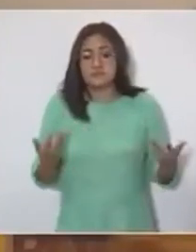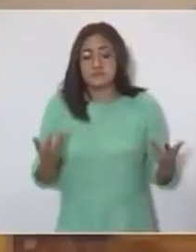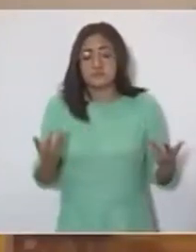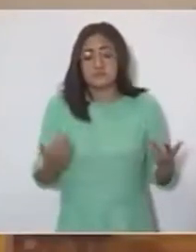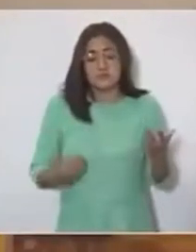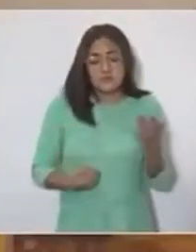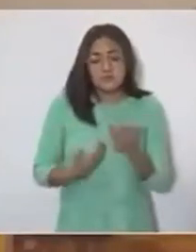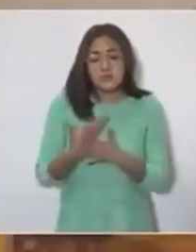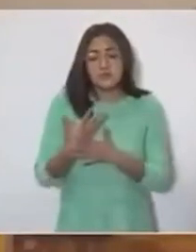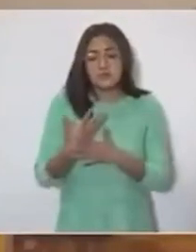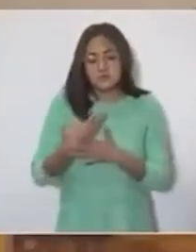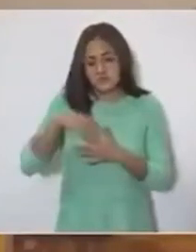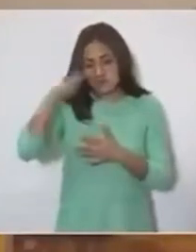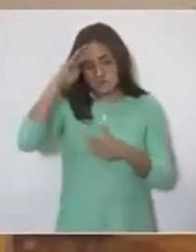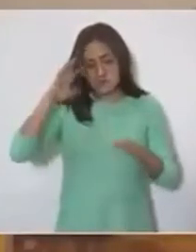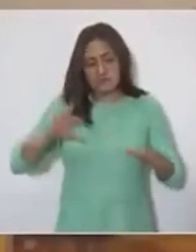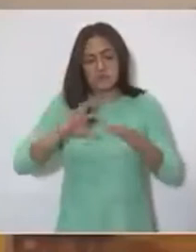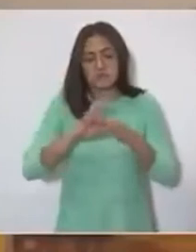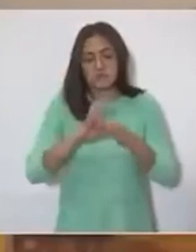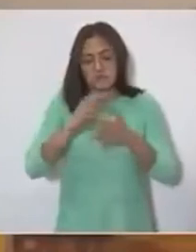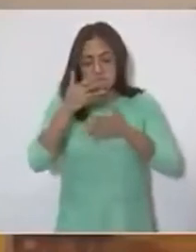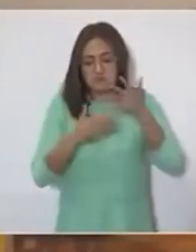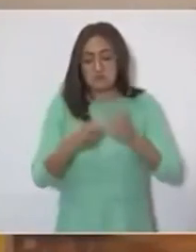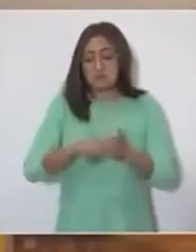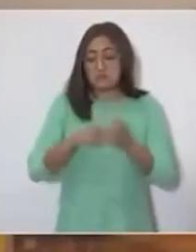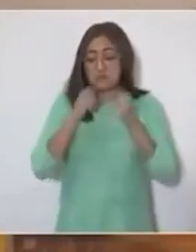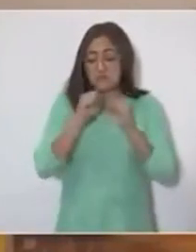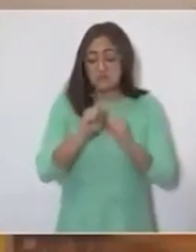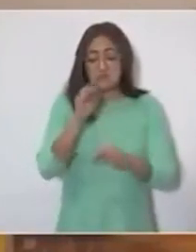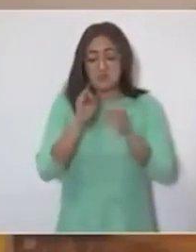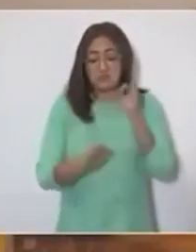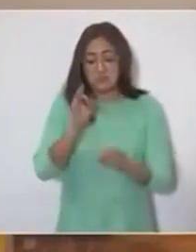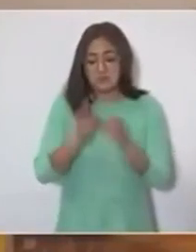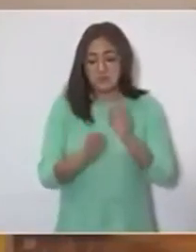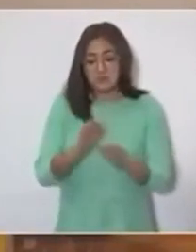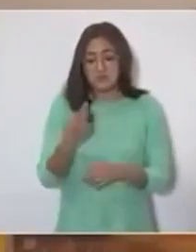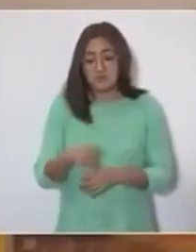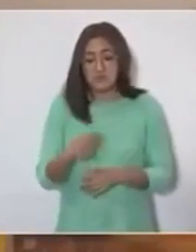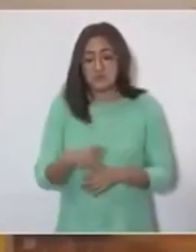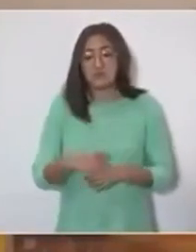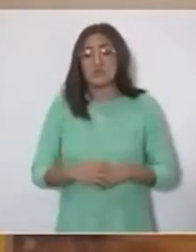una nueva estructura en el sistema de justicia y en el poder judicial